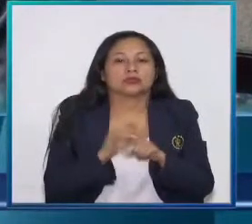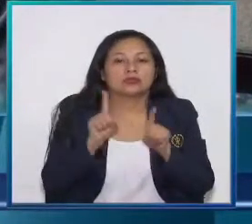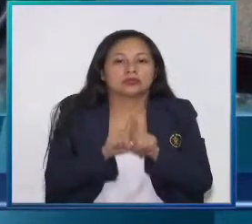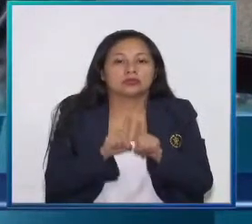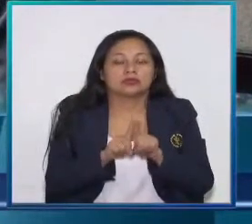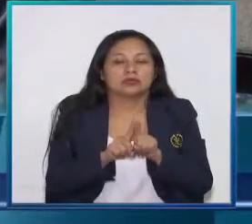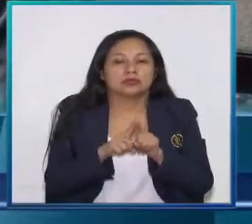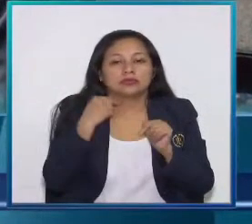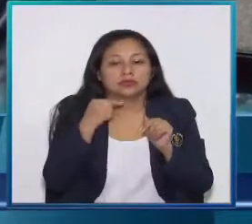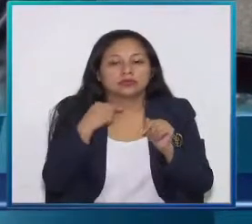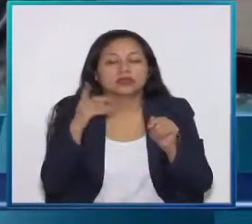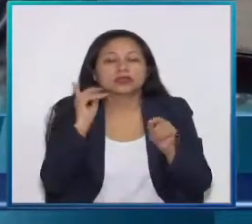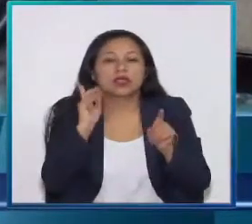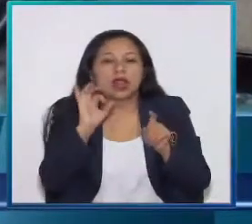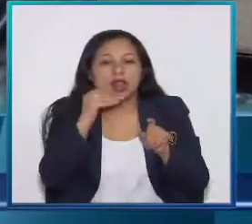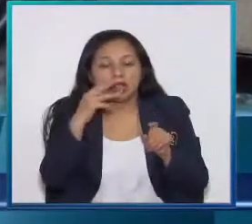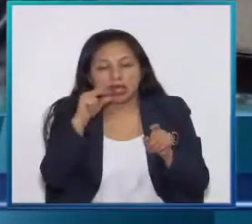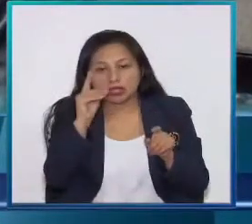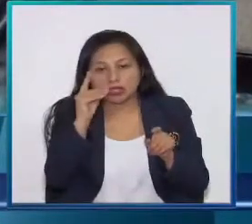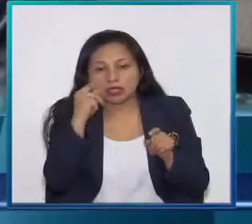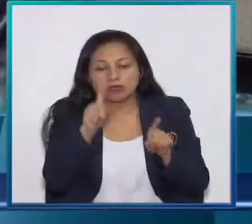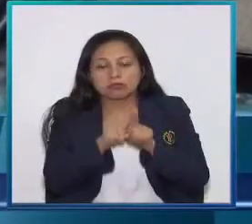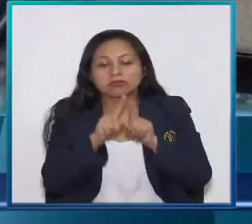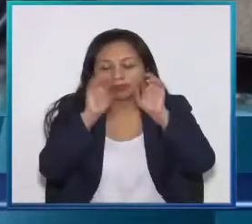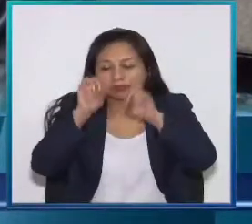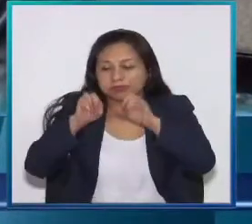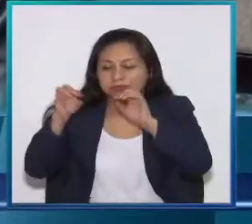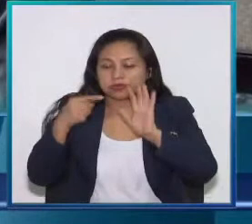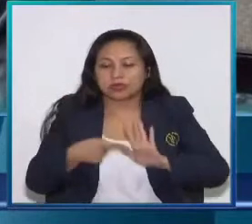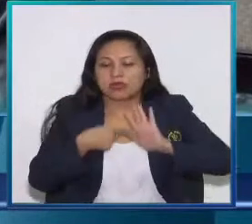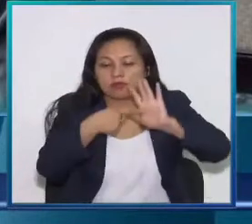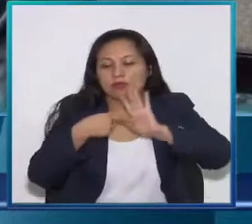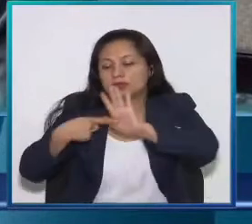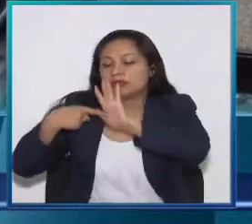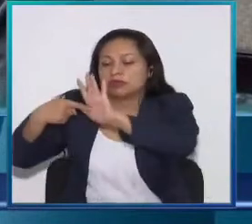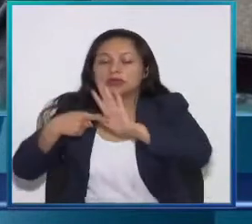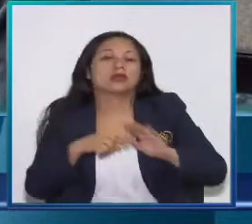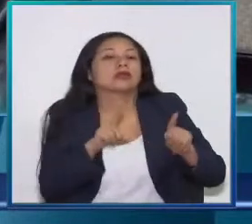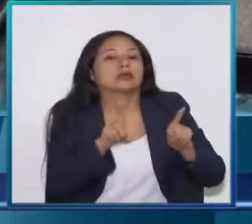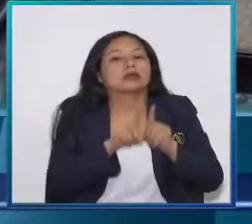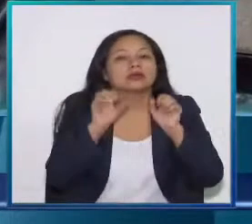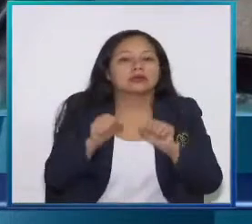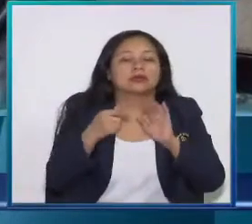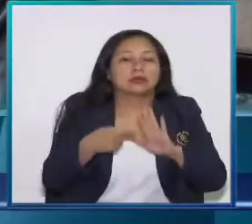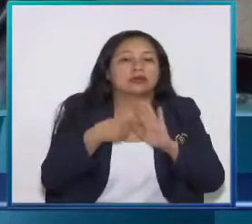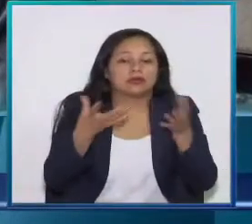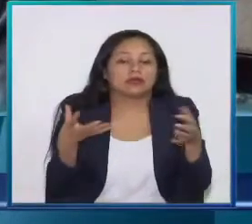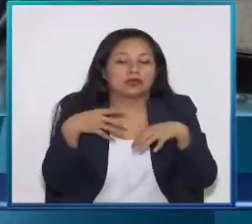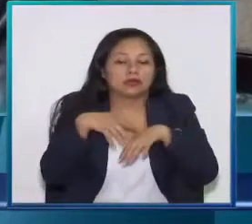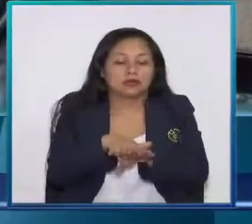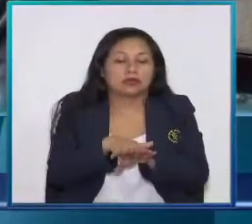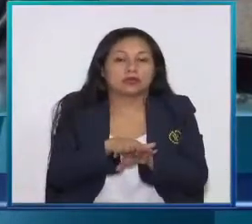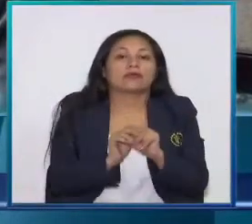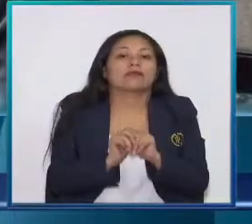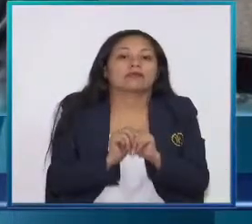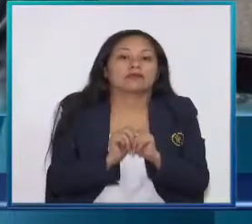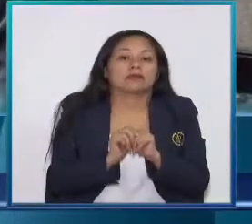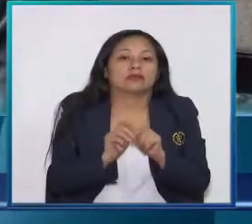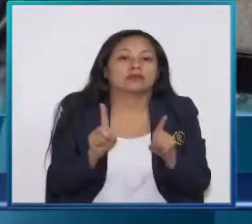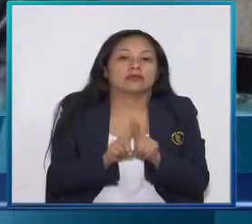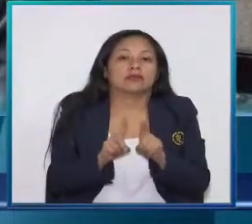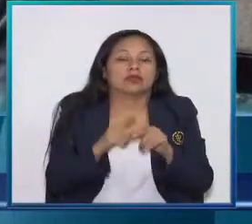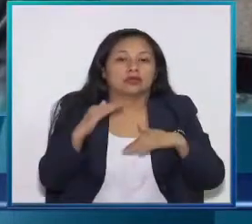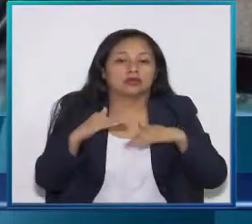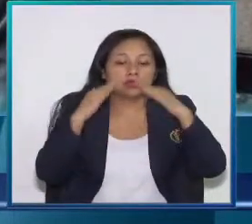la nómina de candidatos al cargo de Fiscal General de la República y Jefe del Ministerio Público estará integrada por el Presidente de la